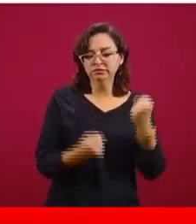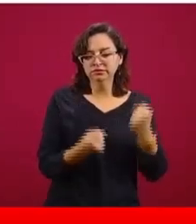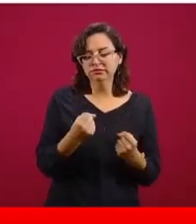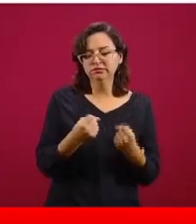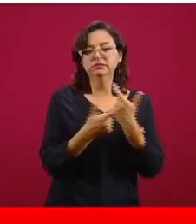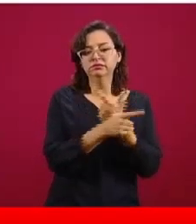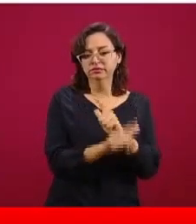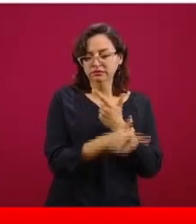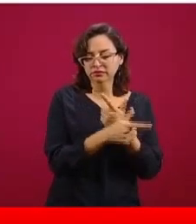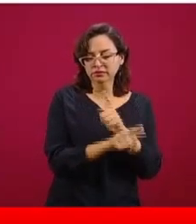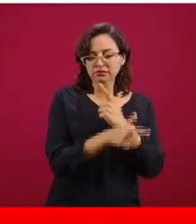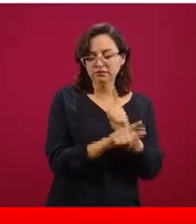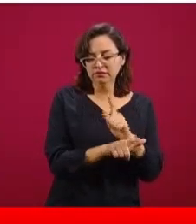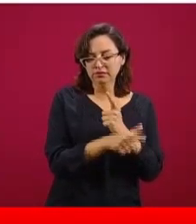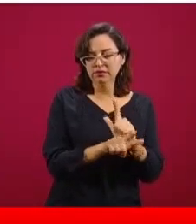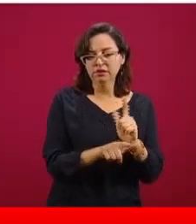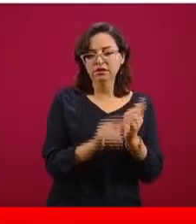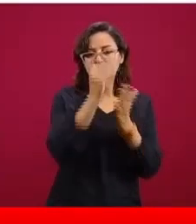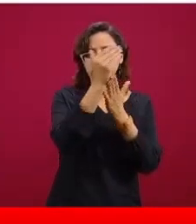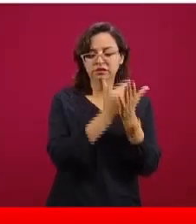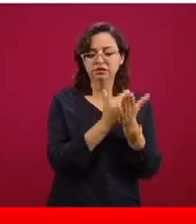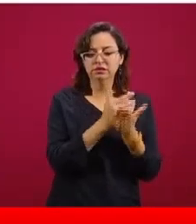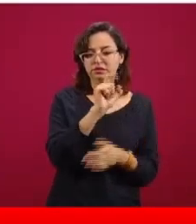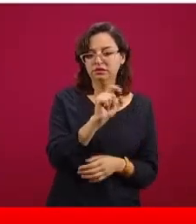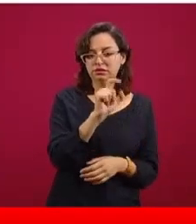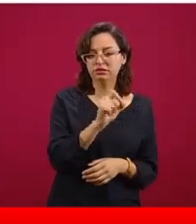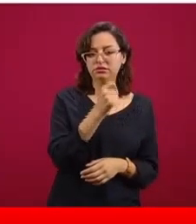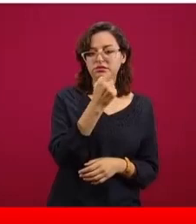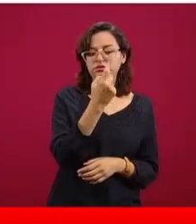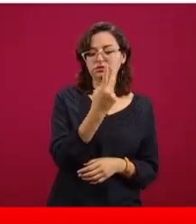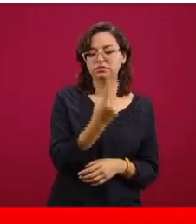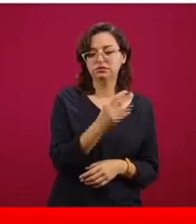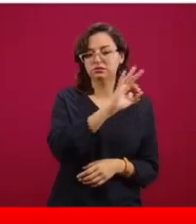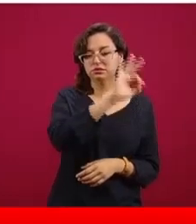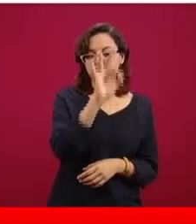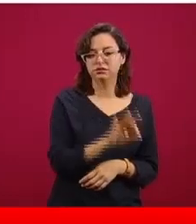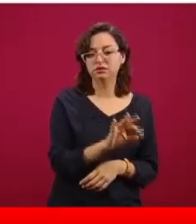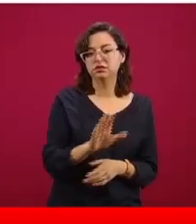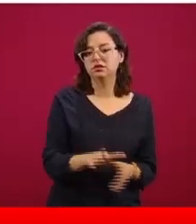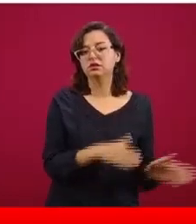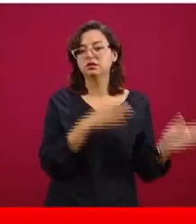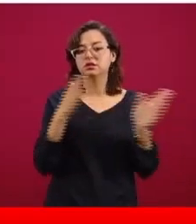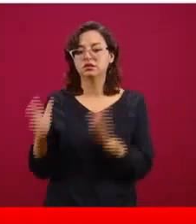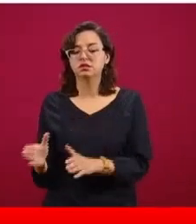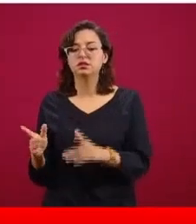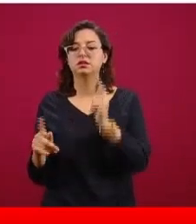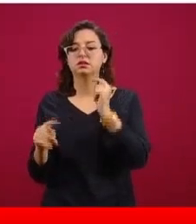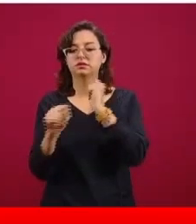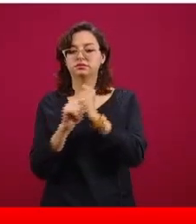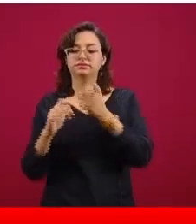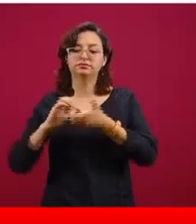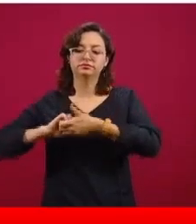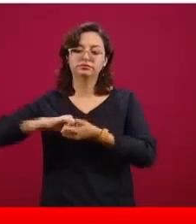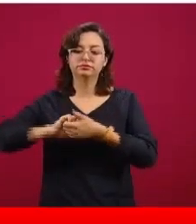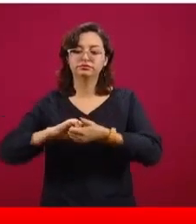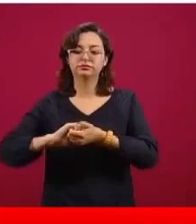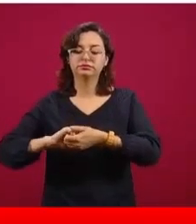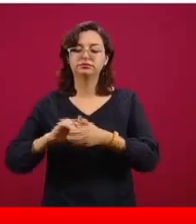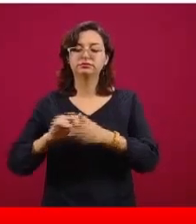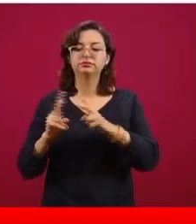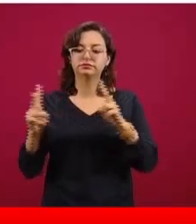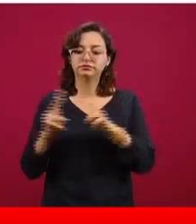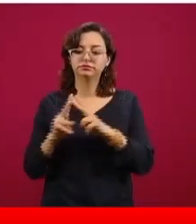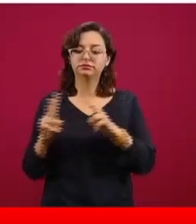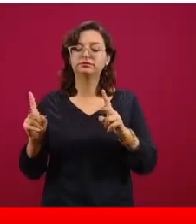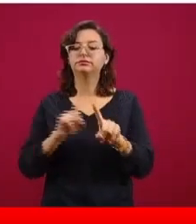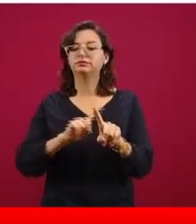taxi particularmente disminuye 20.2 por ciento el robo transportistas disminuye